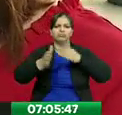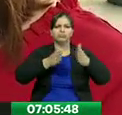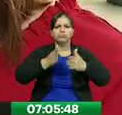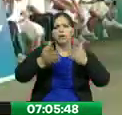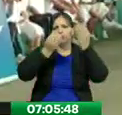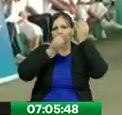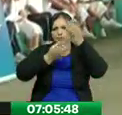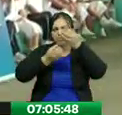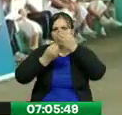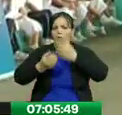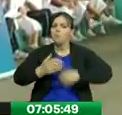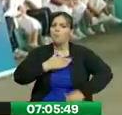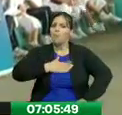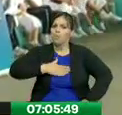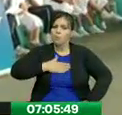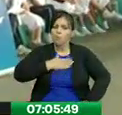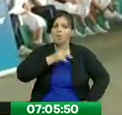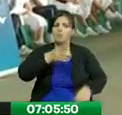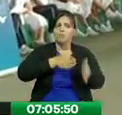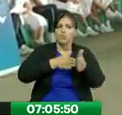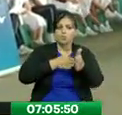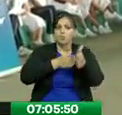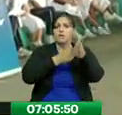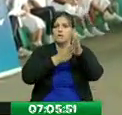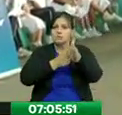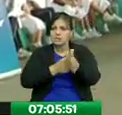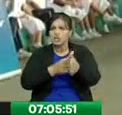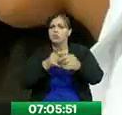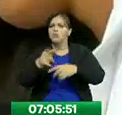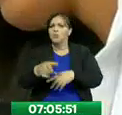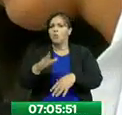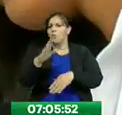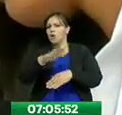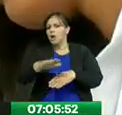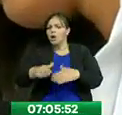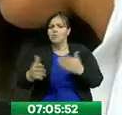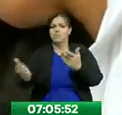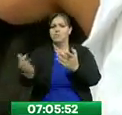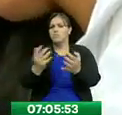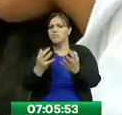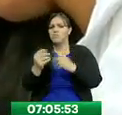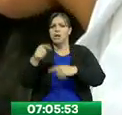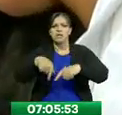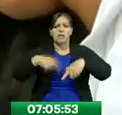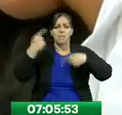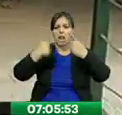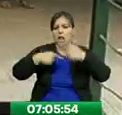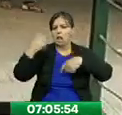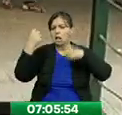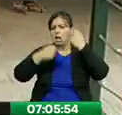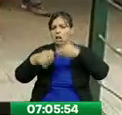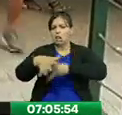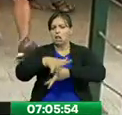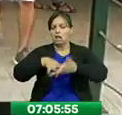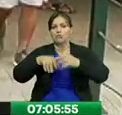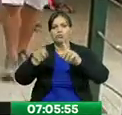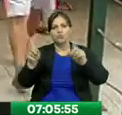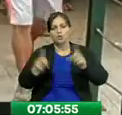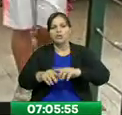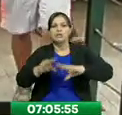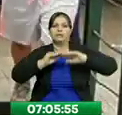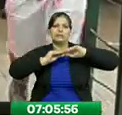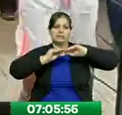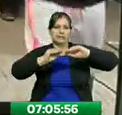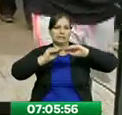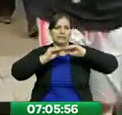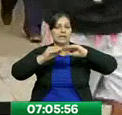el municipio en todas las campañas que sean a favor de nuestros estudiantes. Y sobre todo porque poder usar el transporte público de